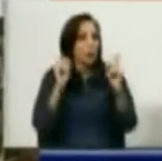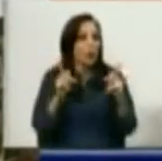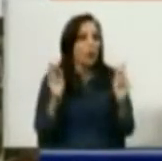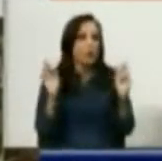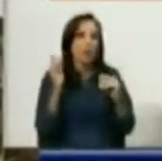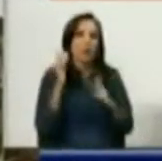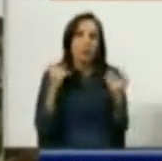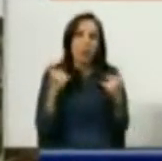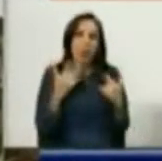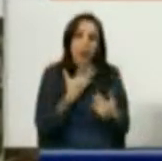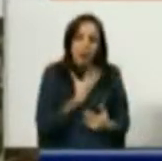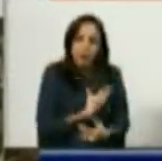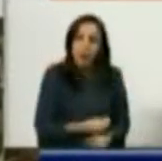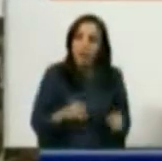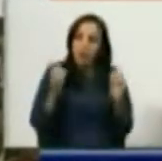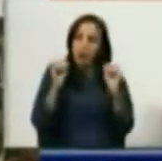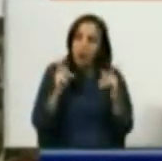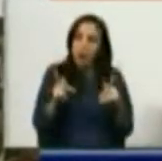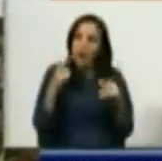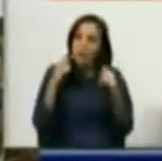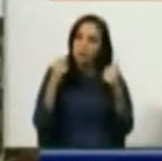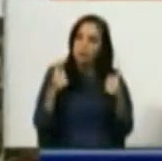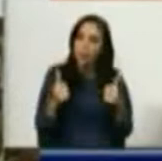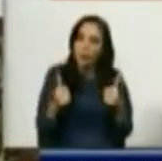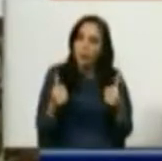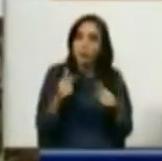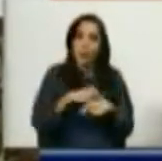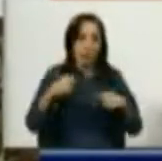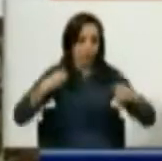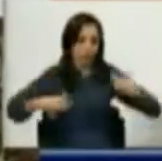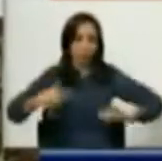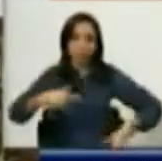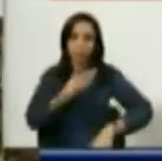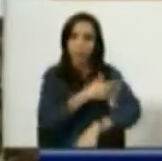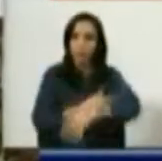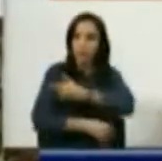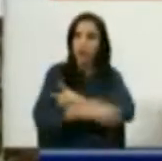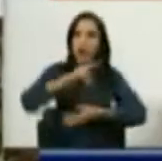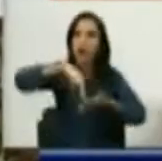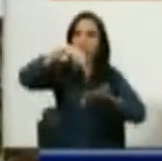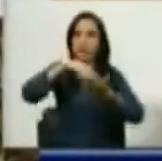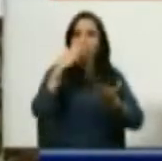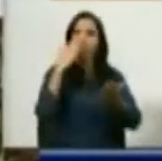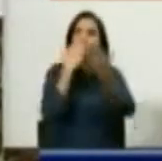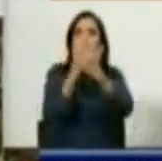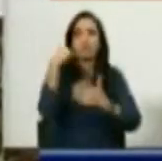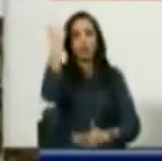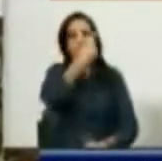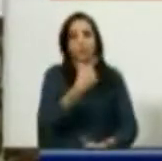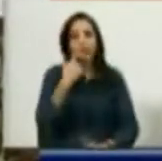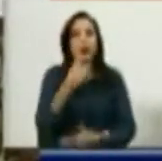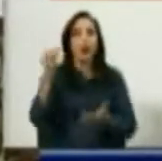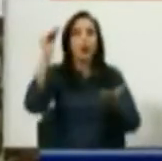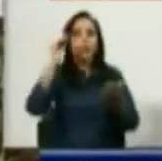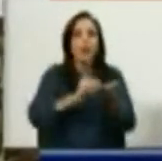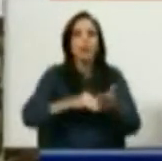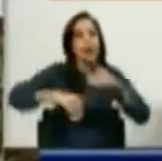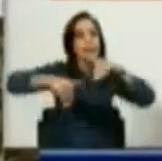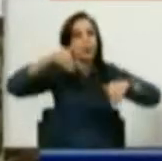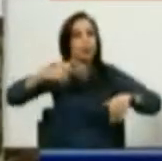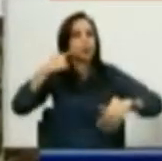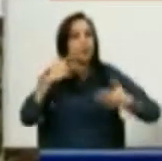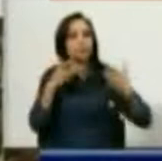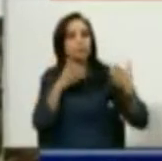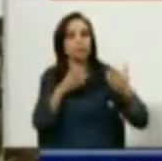heridas no levantamos nos sacudimos el polvo y como la canción levantamos la cara y ahí salimos otra vez a la